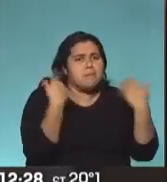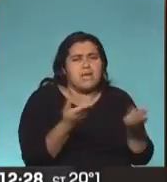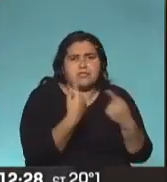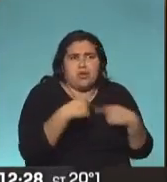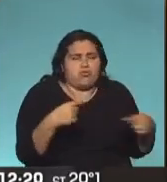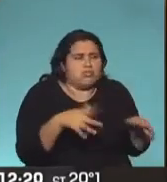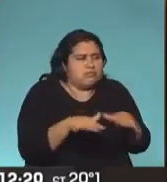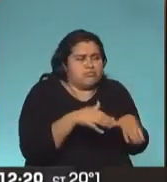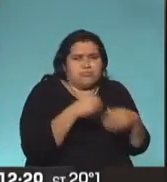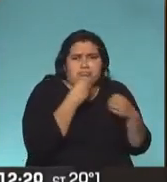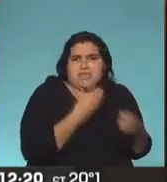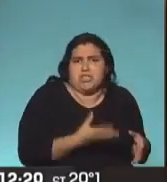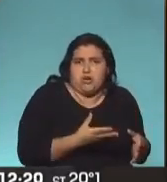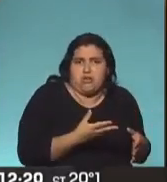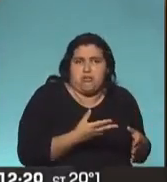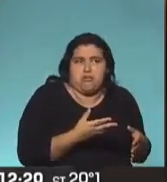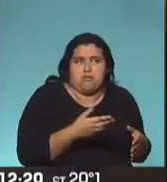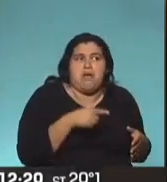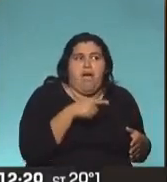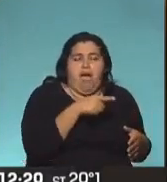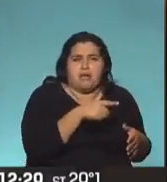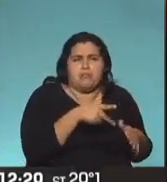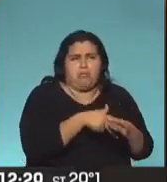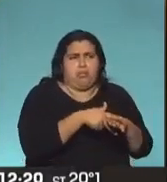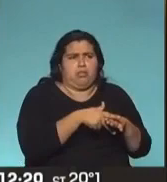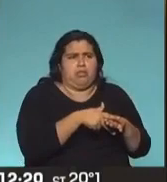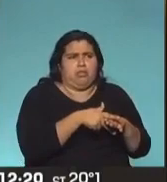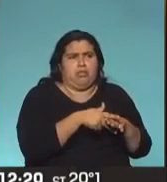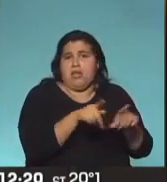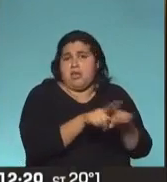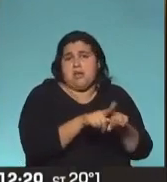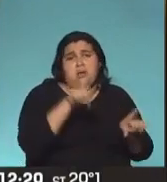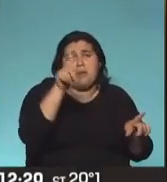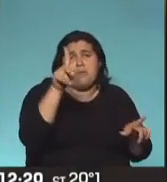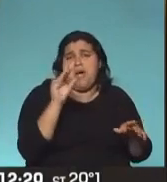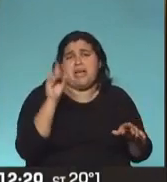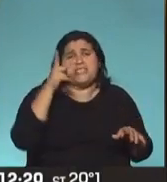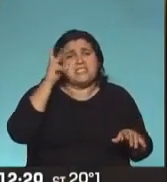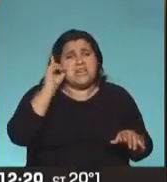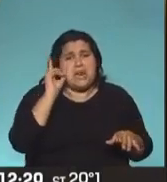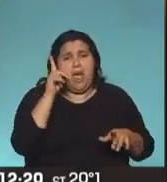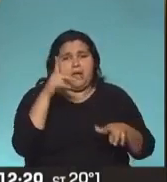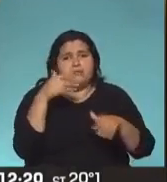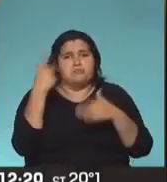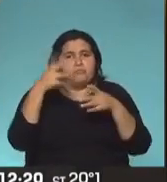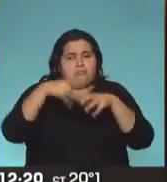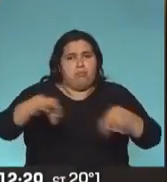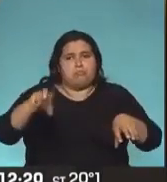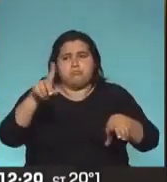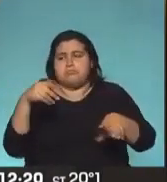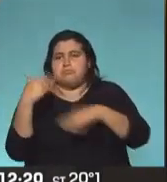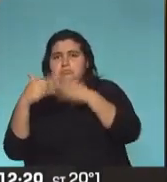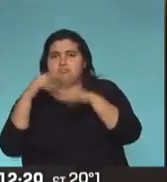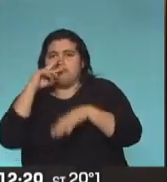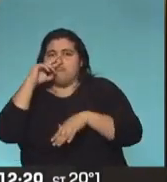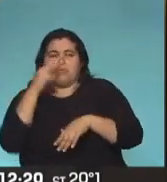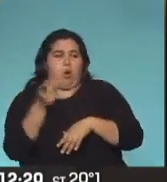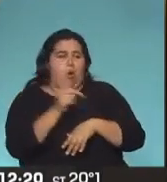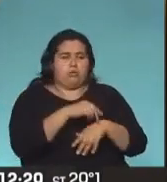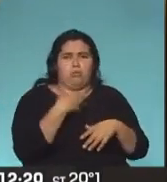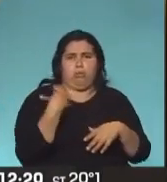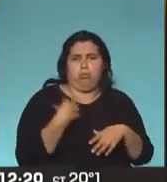es posible especialmente el caso de chile que él con su nivel de desarrollo más alto pero bolivia también que ha tenido un éxito